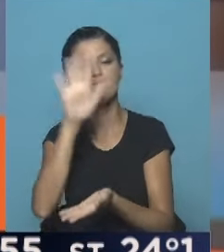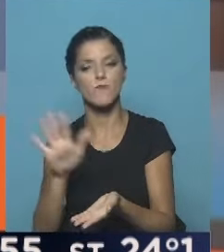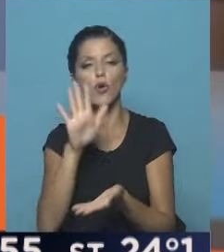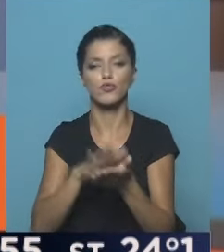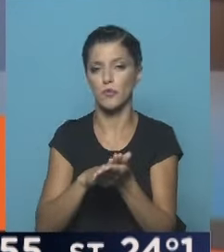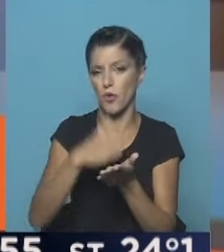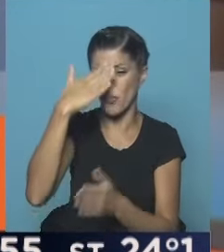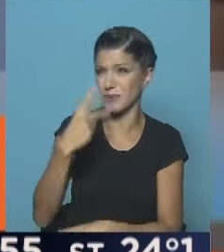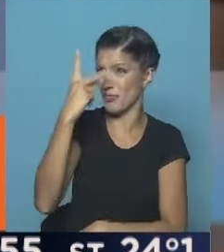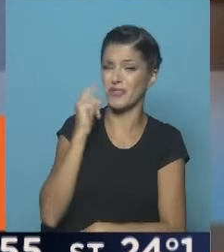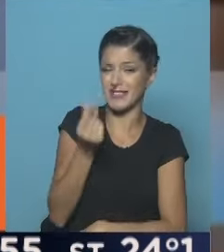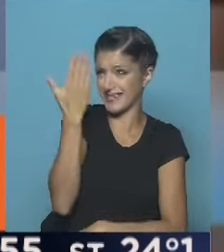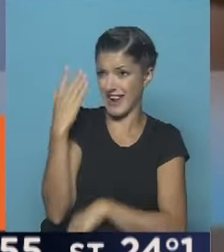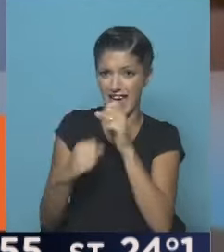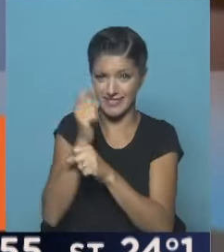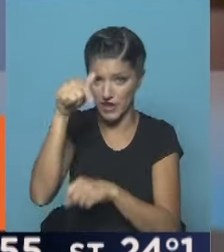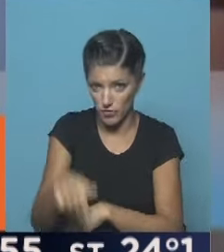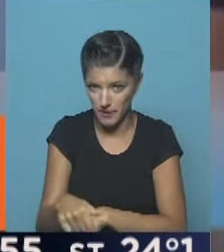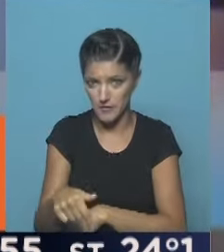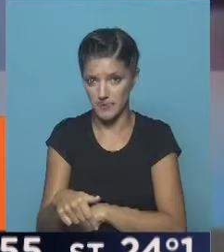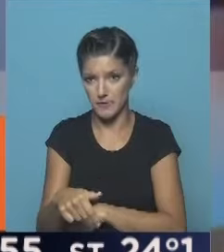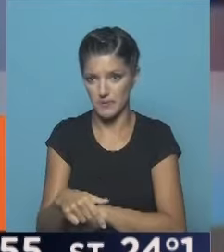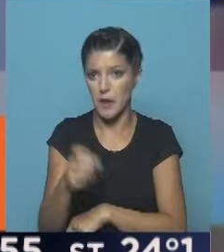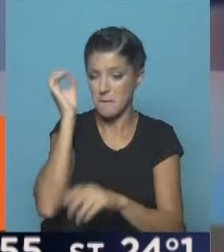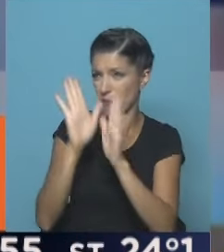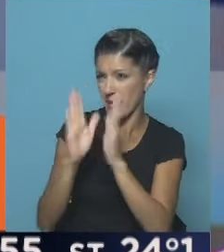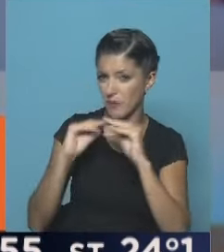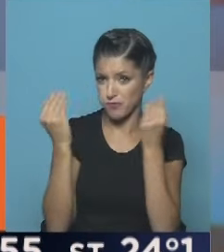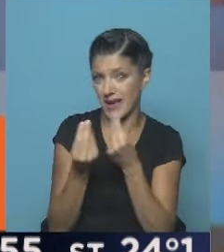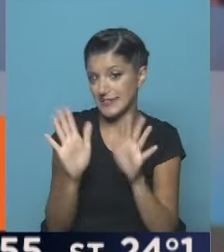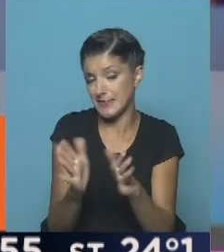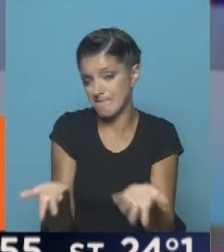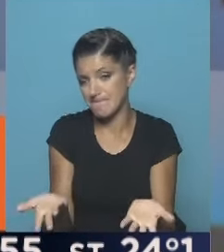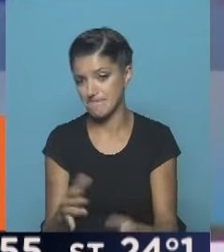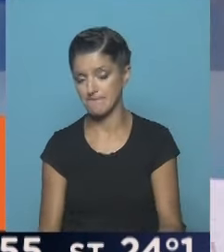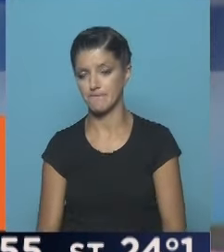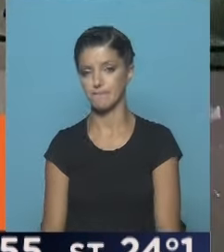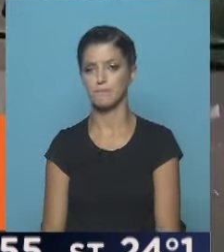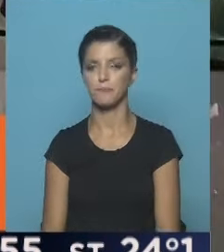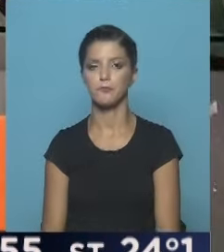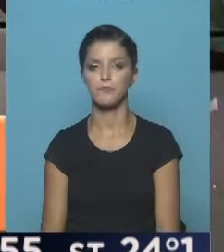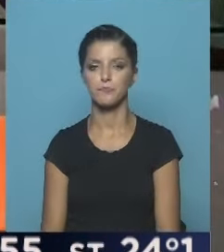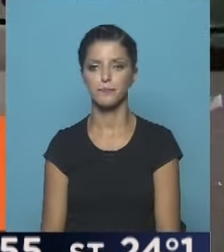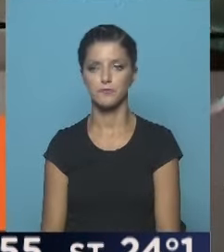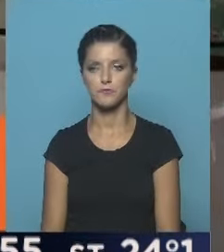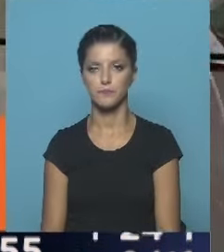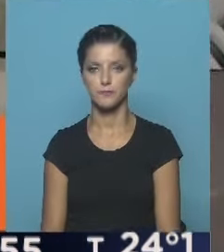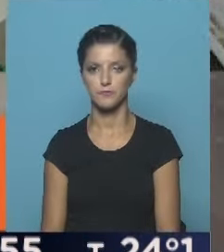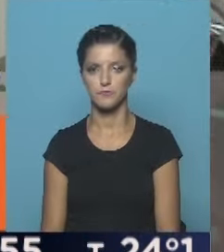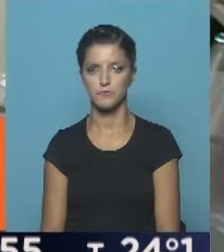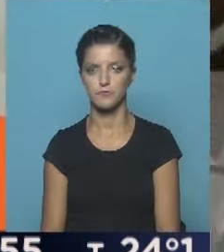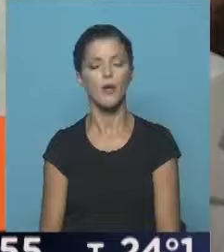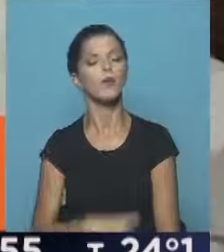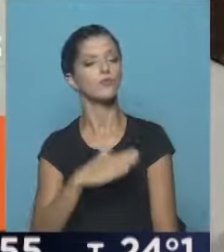en los últimos dos días. Permítame que cierre de alguna manera esta respuesta así, ¿no? La pregunta es si no